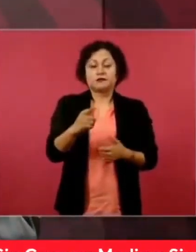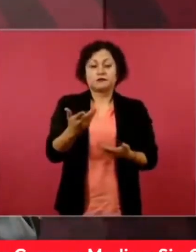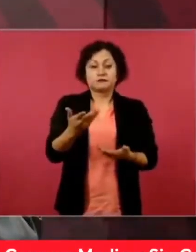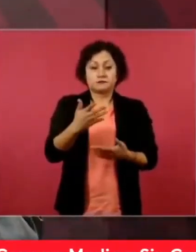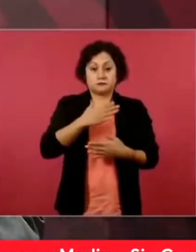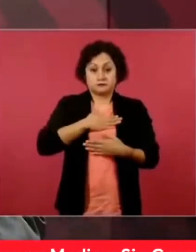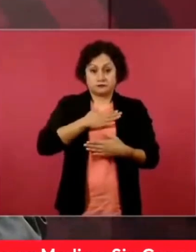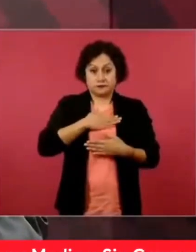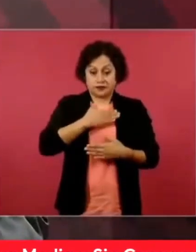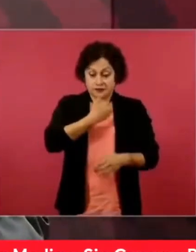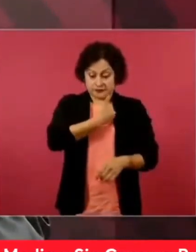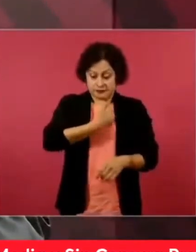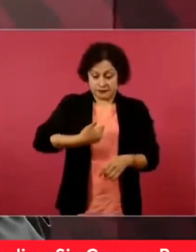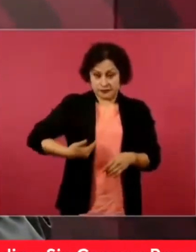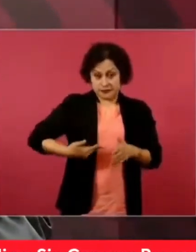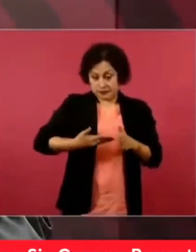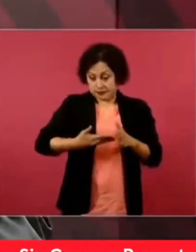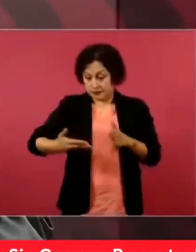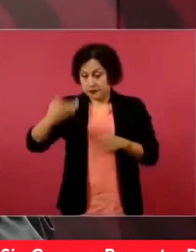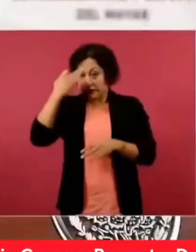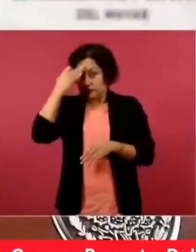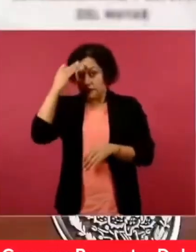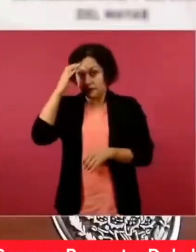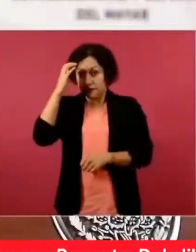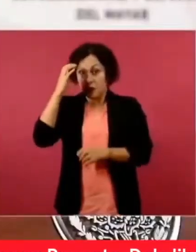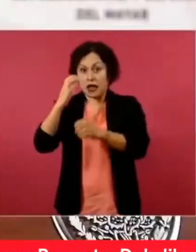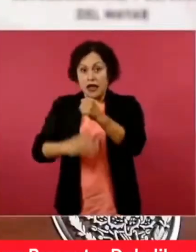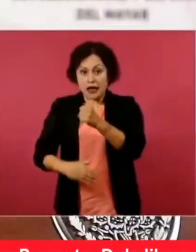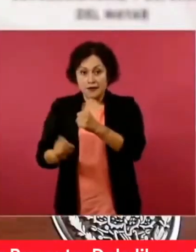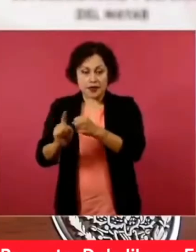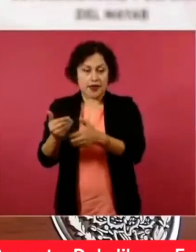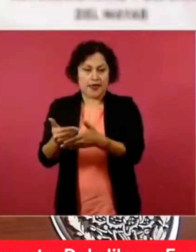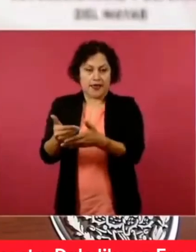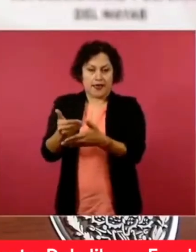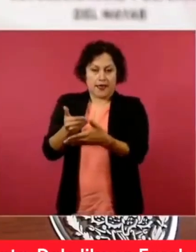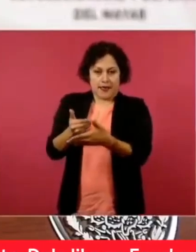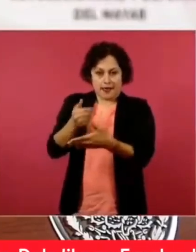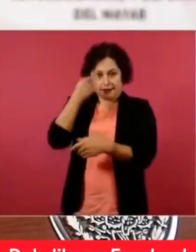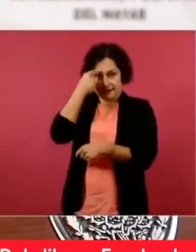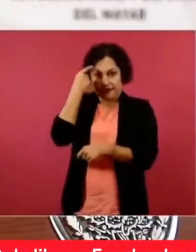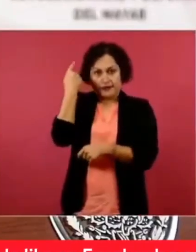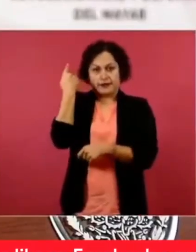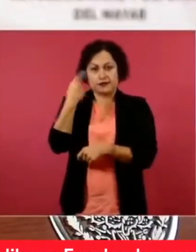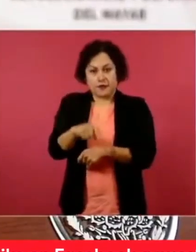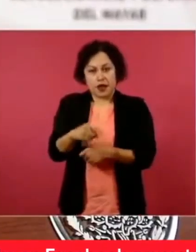el mandato, ya la despedida, porque